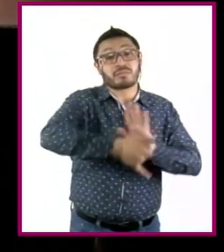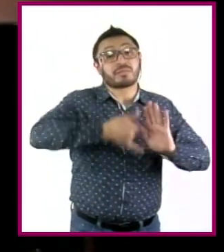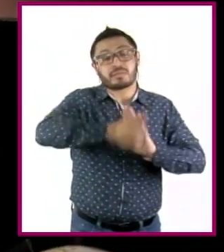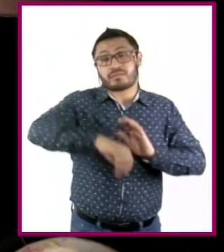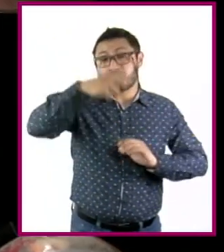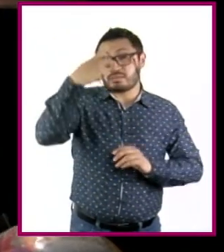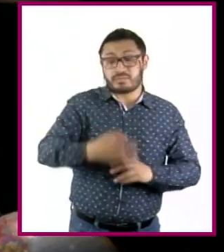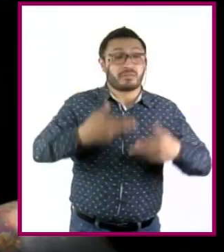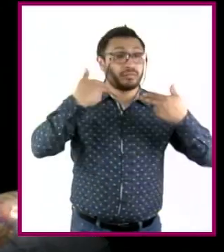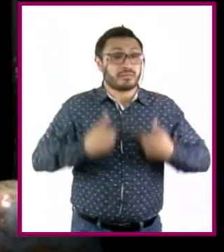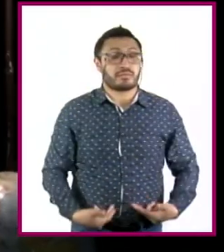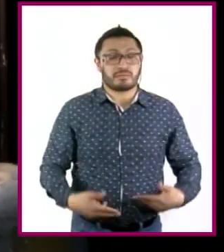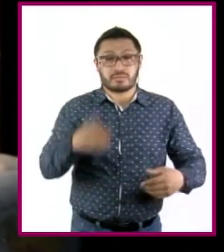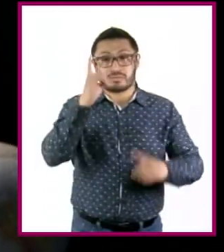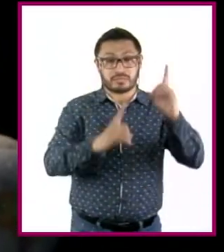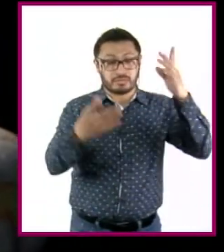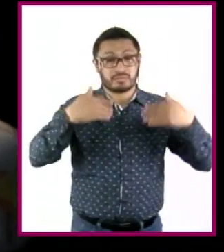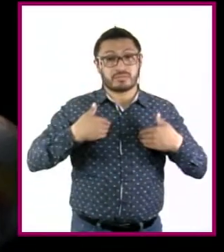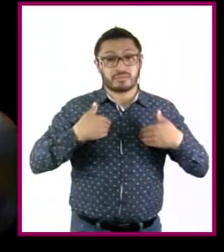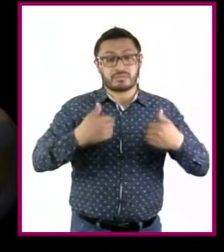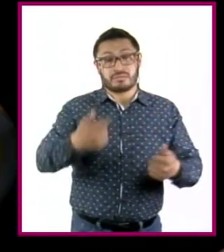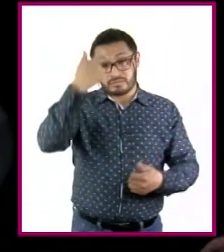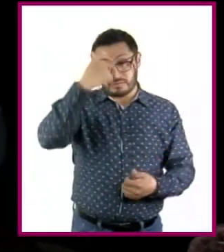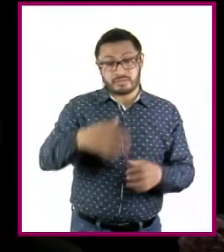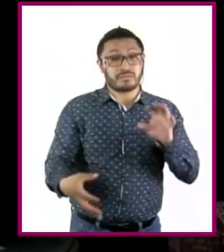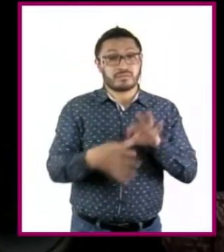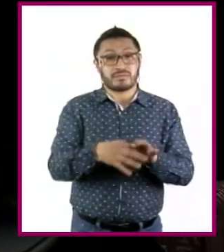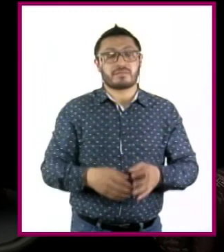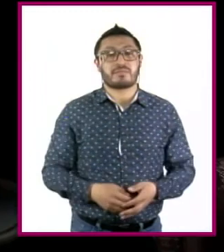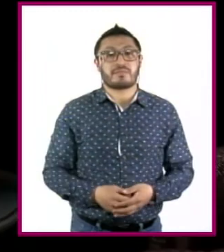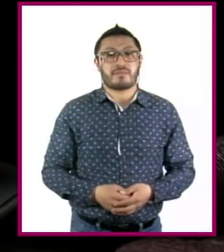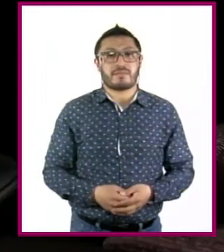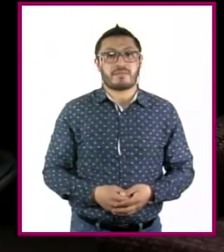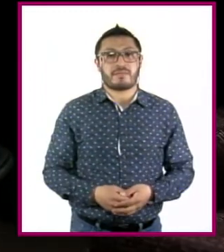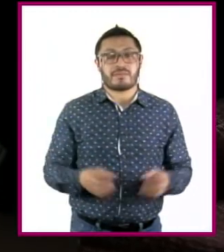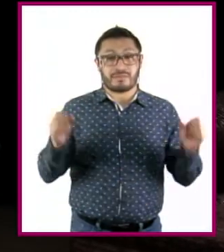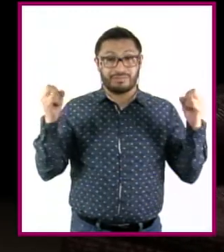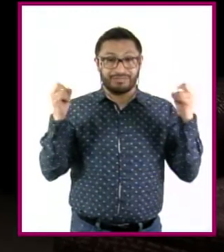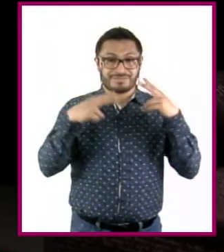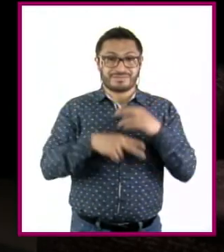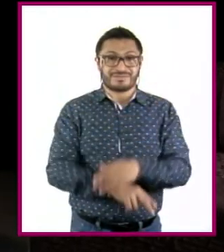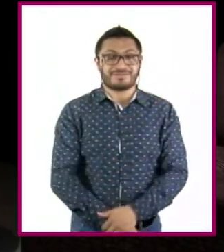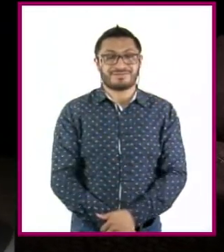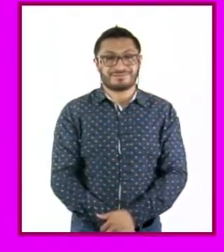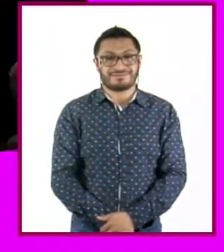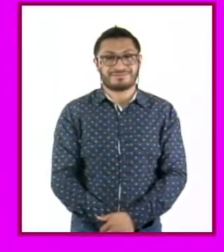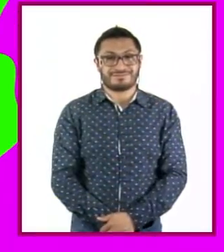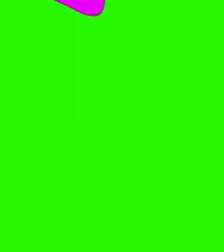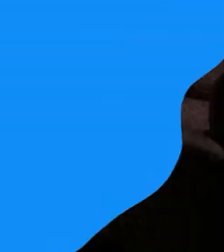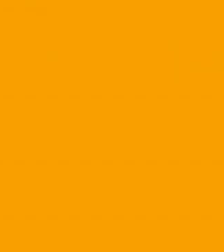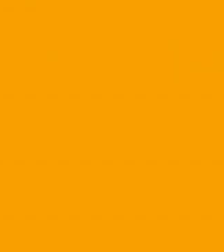fue Humanamente, dudar para comprender. Hasta la próxima.